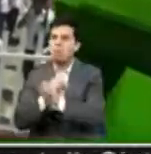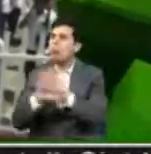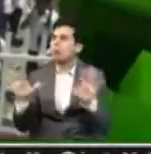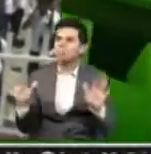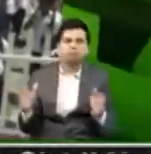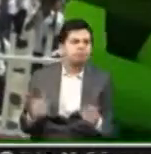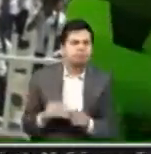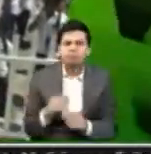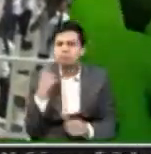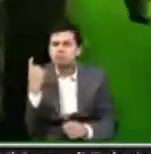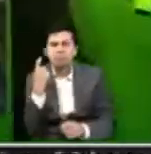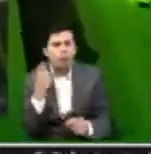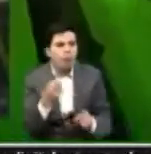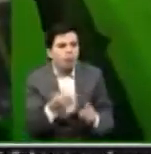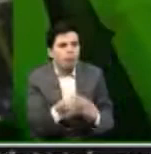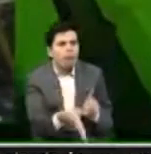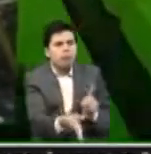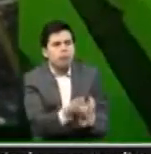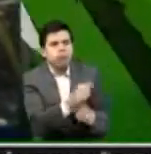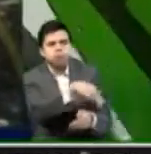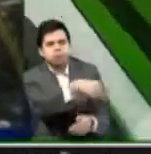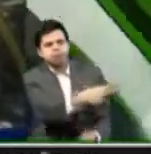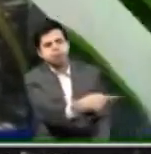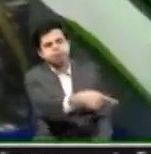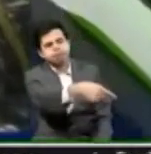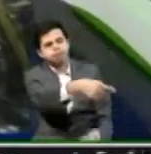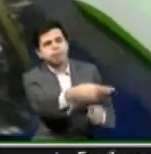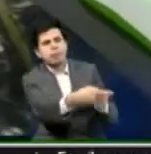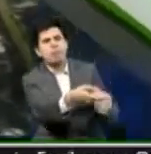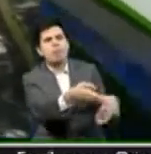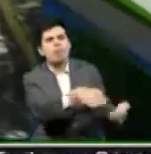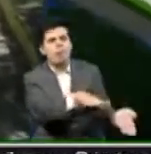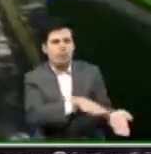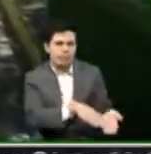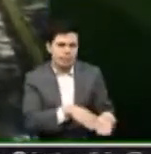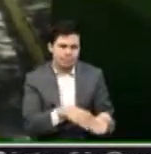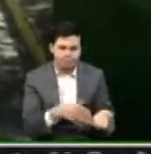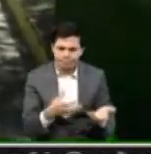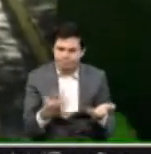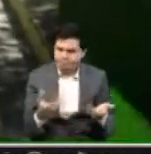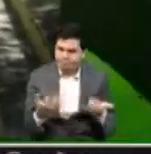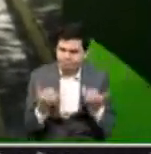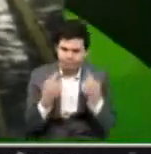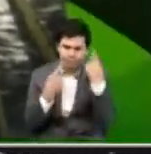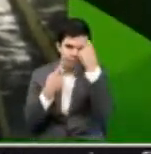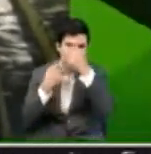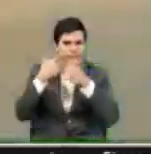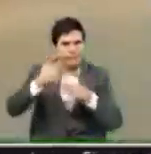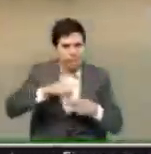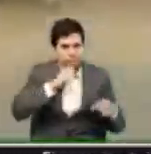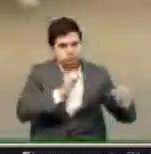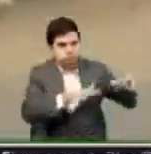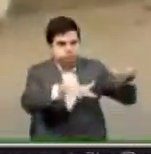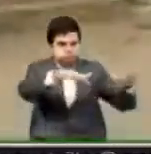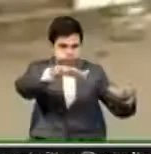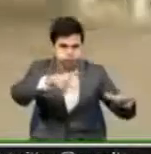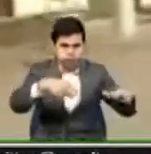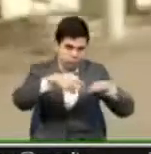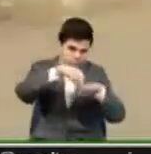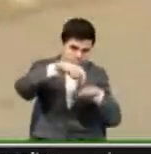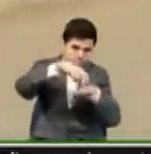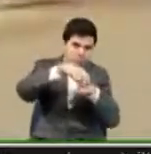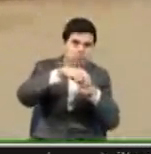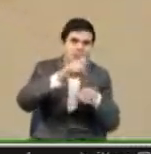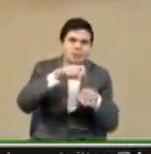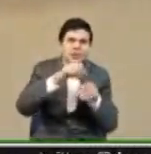dentro del pantano de Los Espantos, en el barrio El Pesebre. Aunque hasta ahora la versión que prima es que cayó al agua y se ahogó cuando hacía una